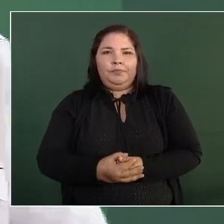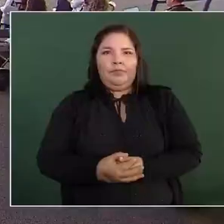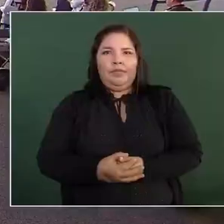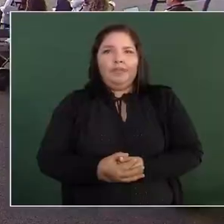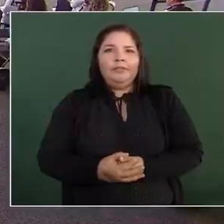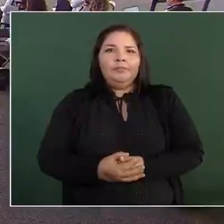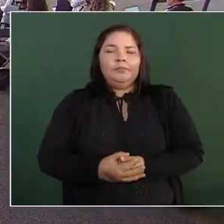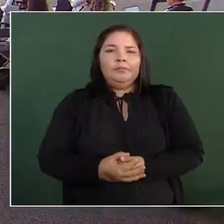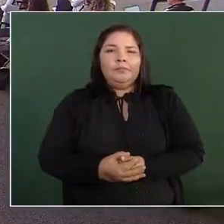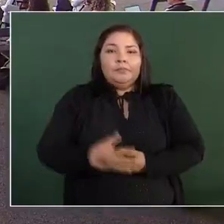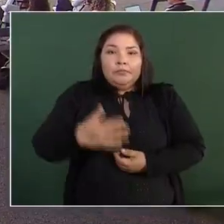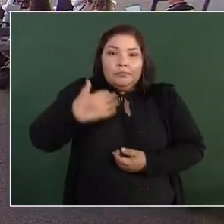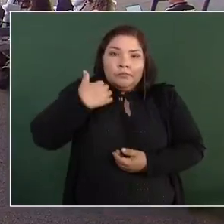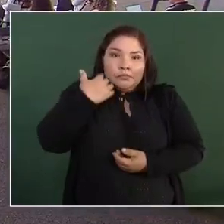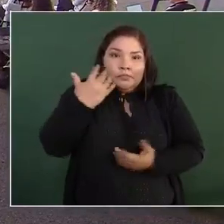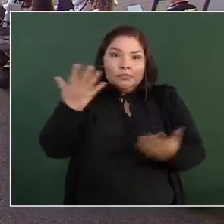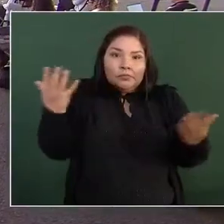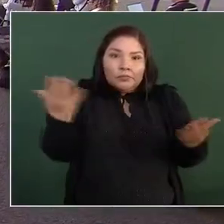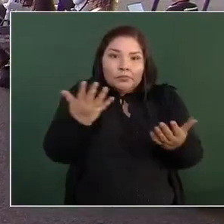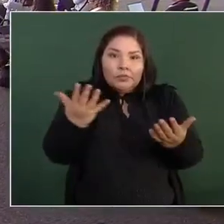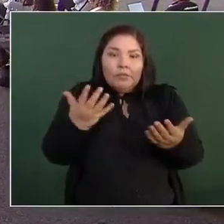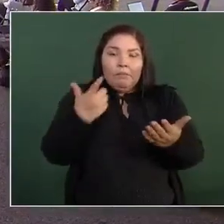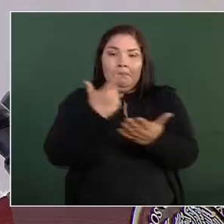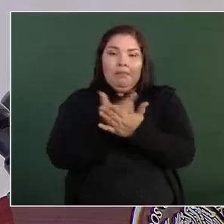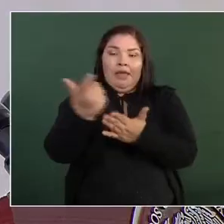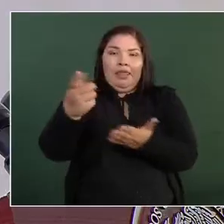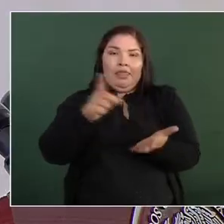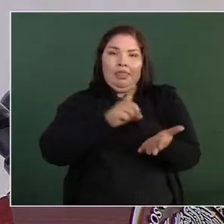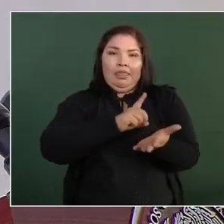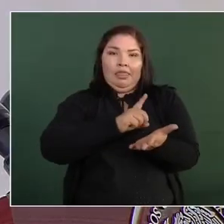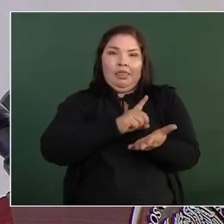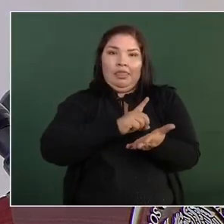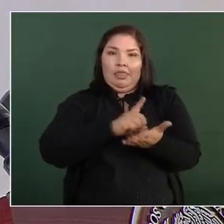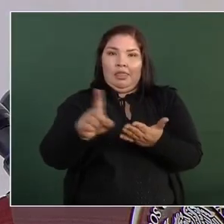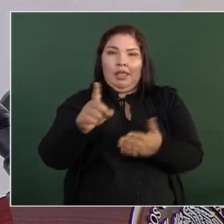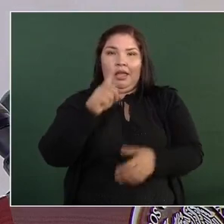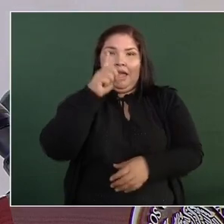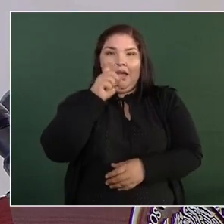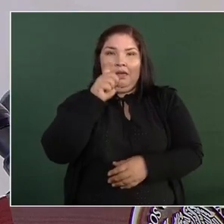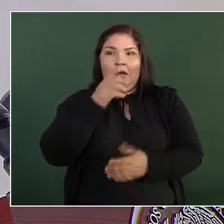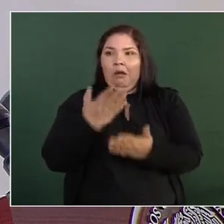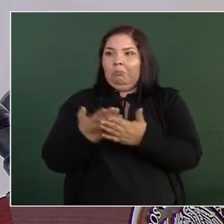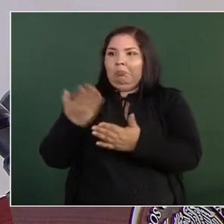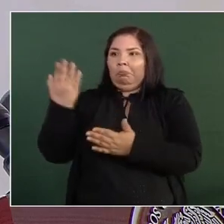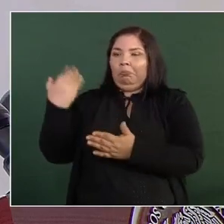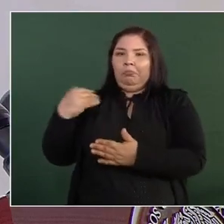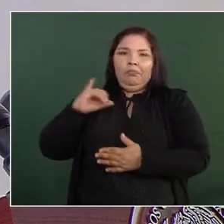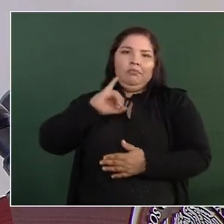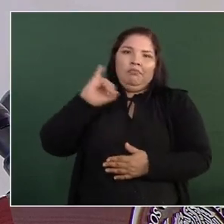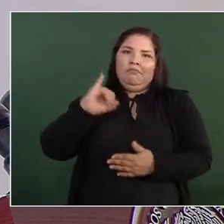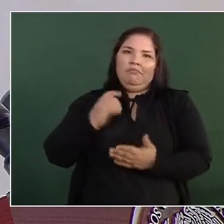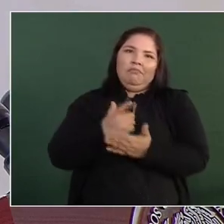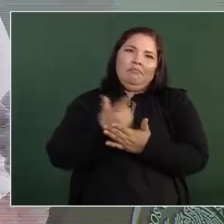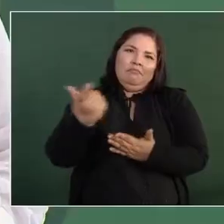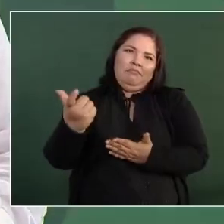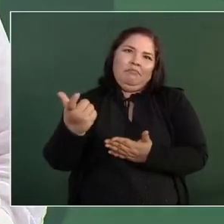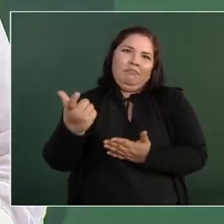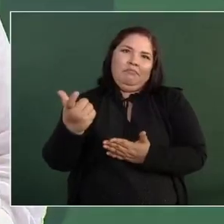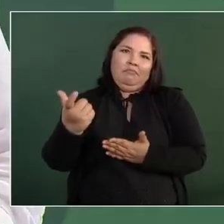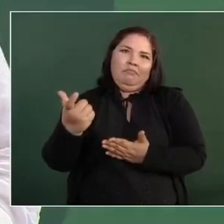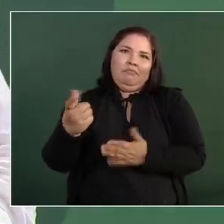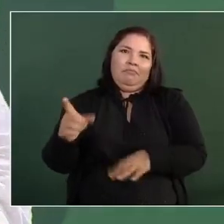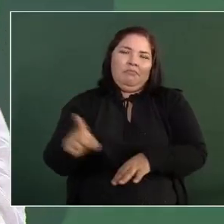¿Qué queremos hacer? Pagar el derecho del agua, que no lo han pagado de nunca. En ese derecho del agua sí nos